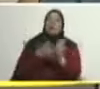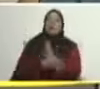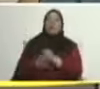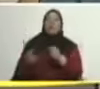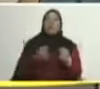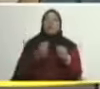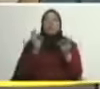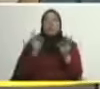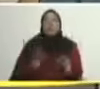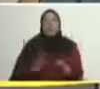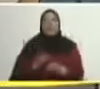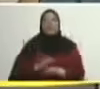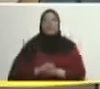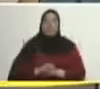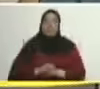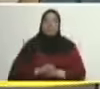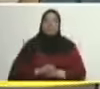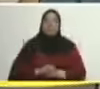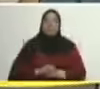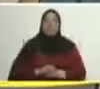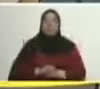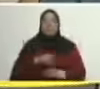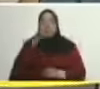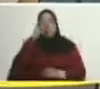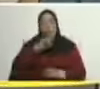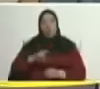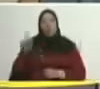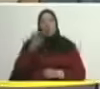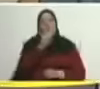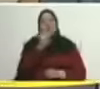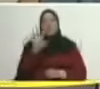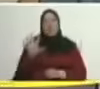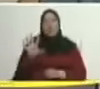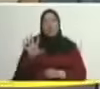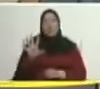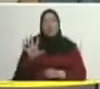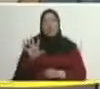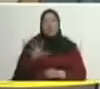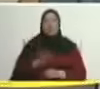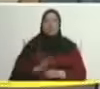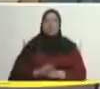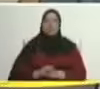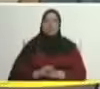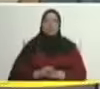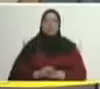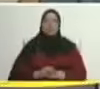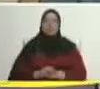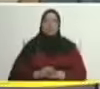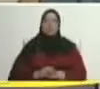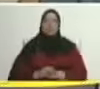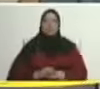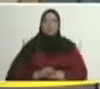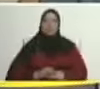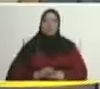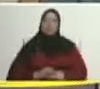para celebrar el aniversario número 45 de las relaciones diplomáticas entre ambas